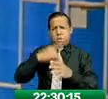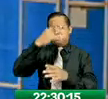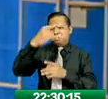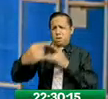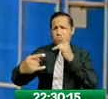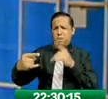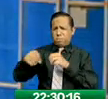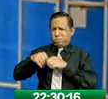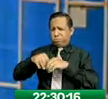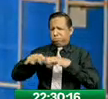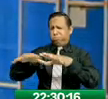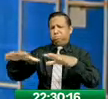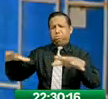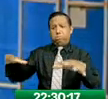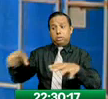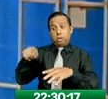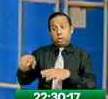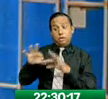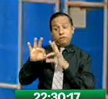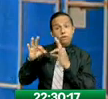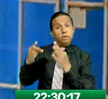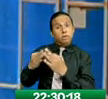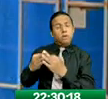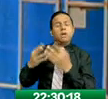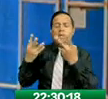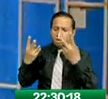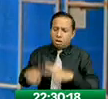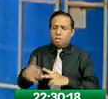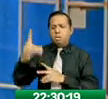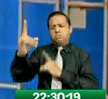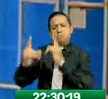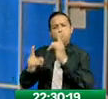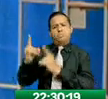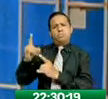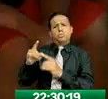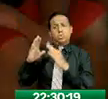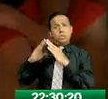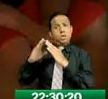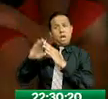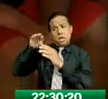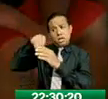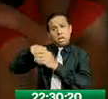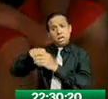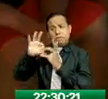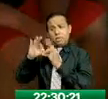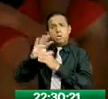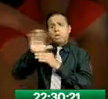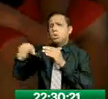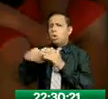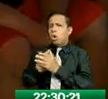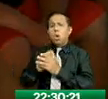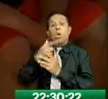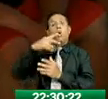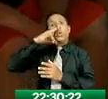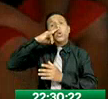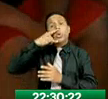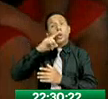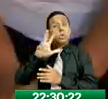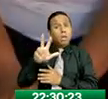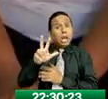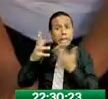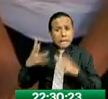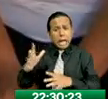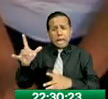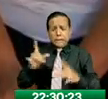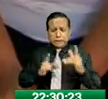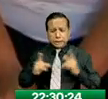esta familia no fue la excepción, puesto que todos los miembros del hogar, incluso tres niños, estuvieron enfermos, como nos detalla